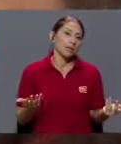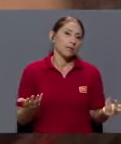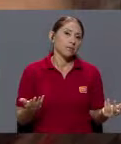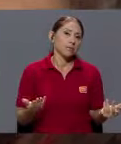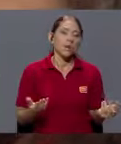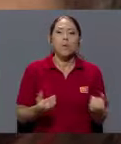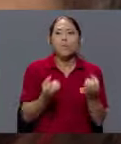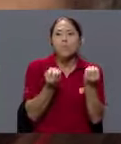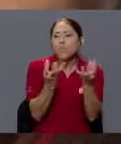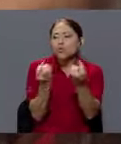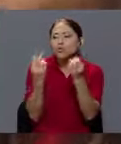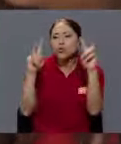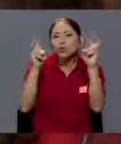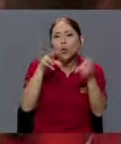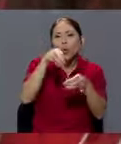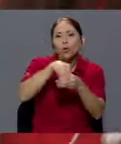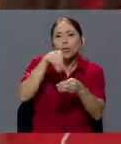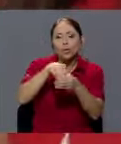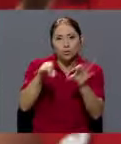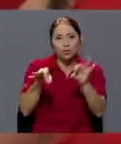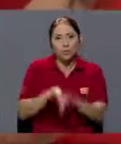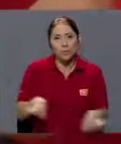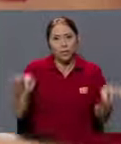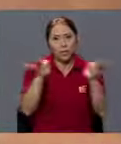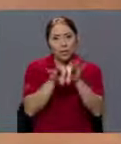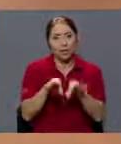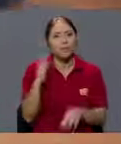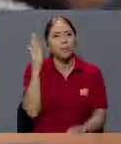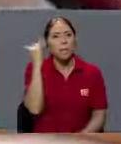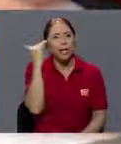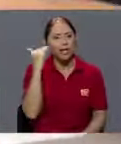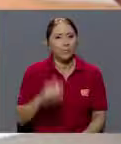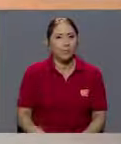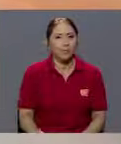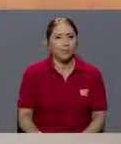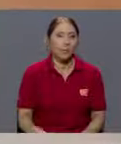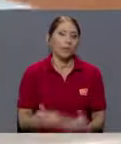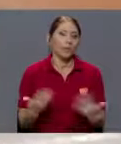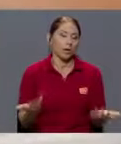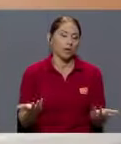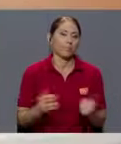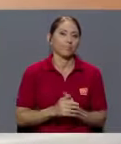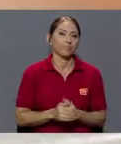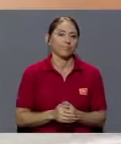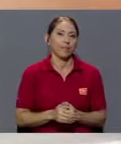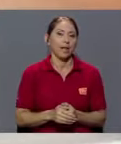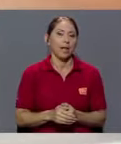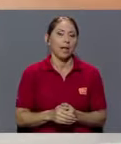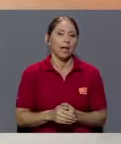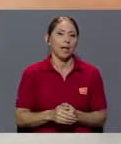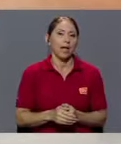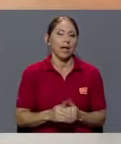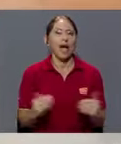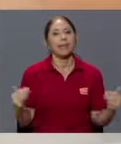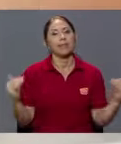muchos de los contenidos son importantes. ¿Por qué? Bueno, a nivel